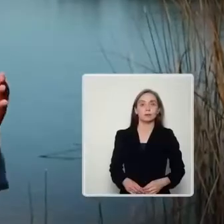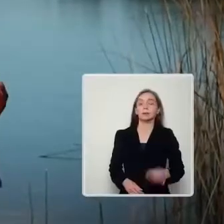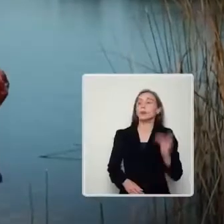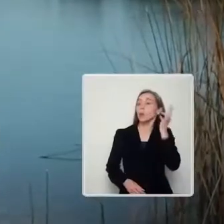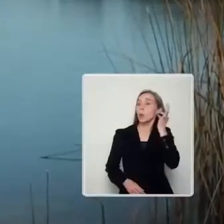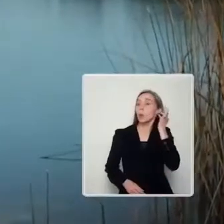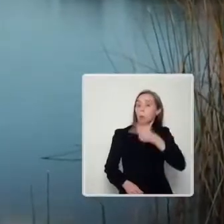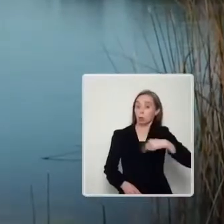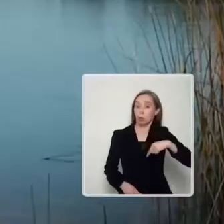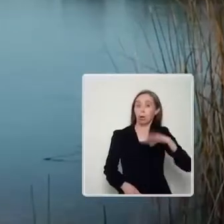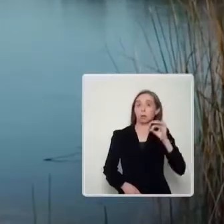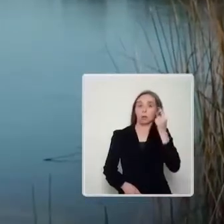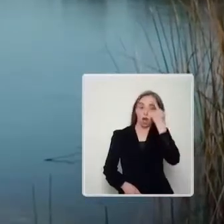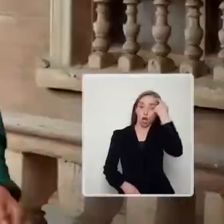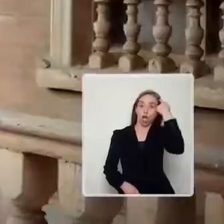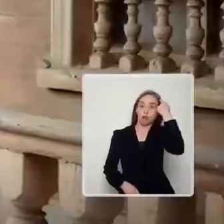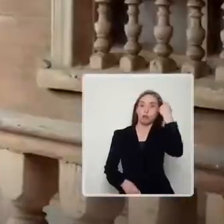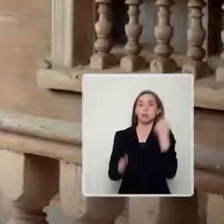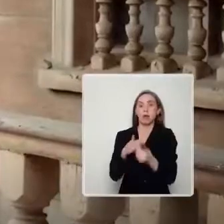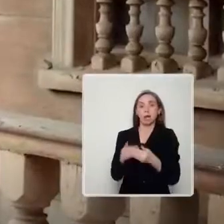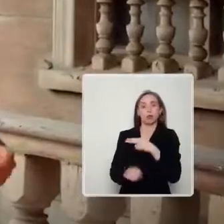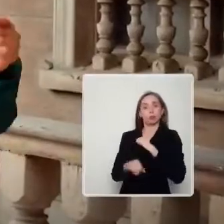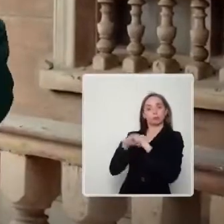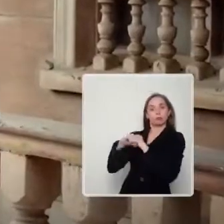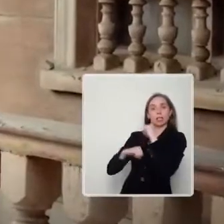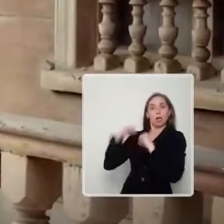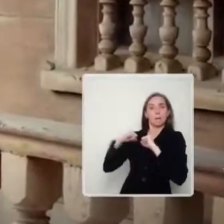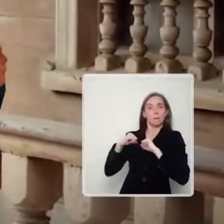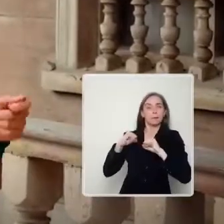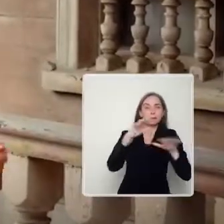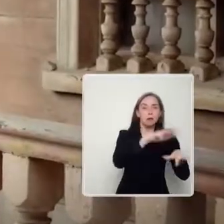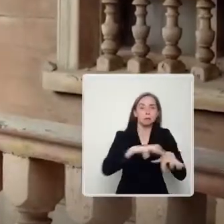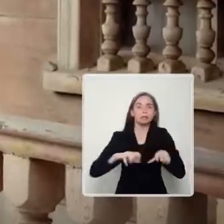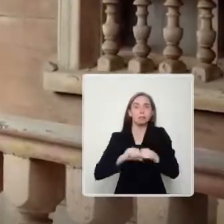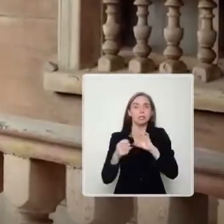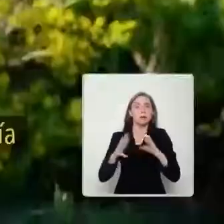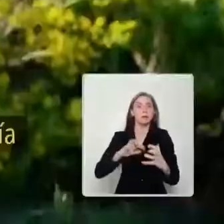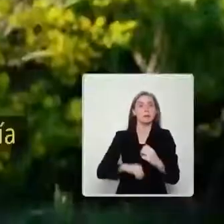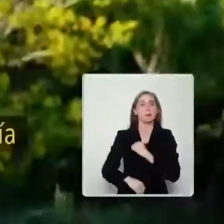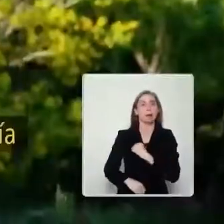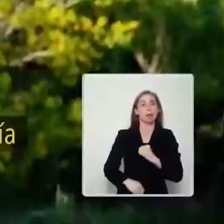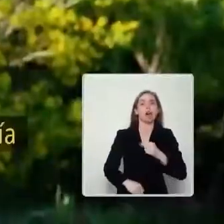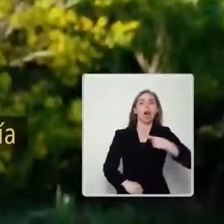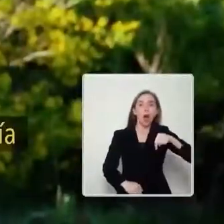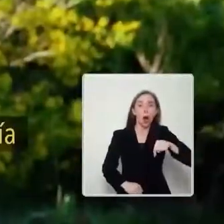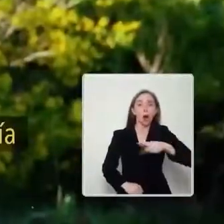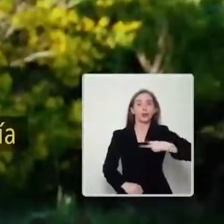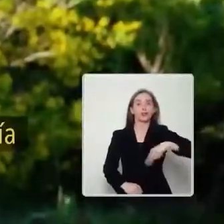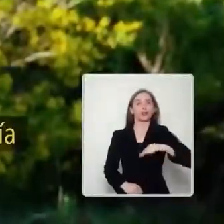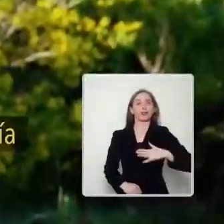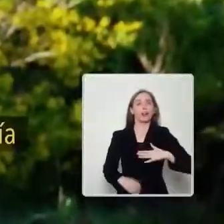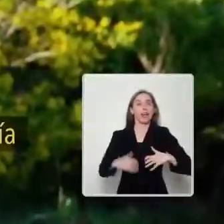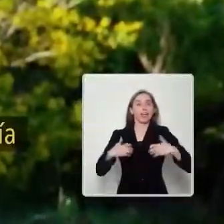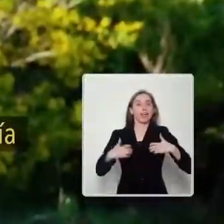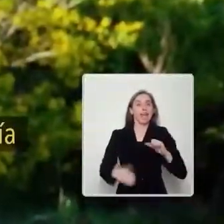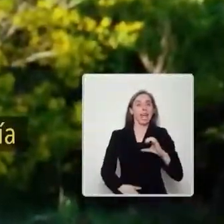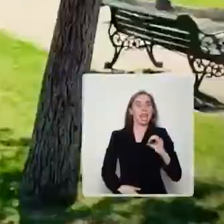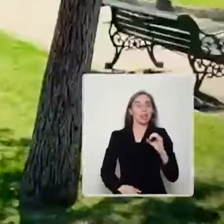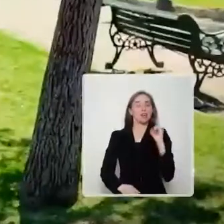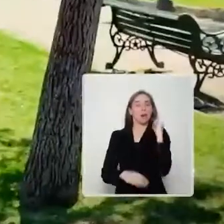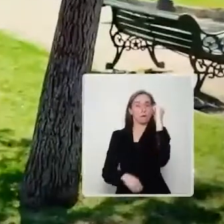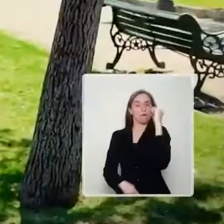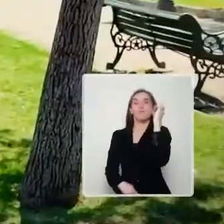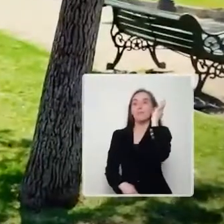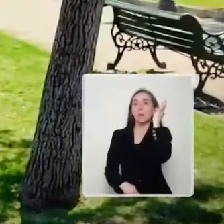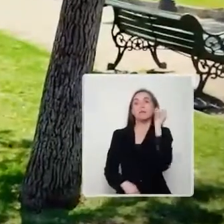Las mujeres somos conciencia y naturaleza. Somos resistencia al sistema extractivista y patriarcal. Hoy queremos llevar nuestra energía ecofeminista al Congreso,